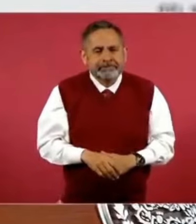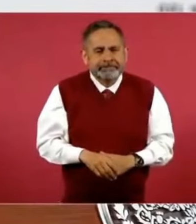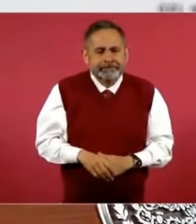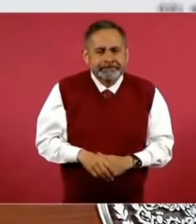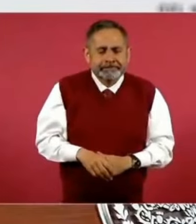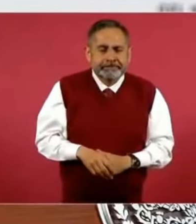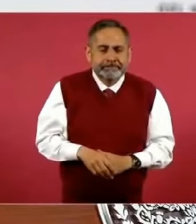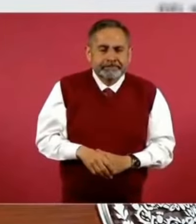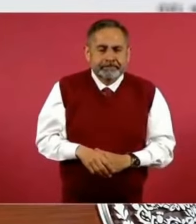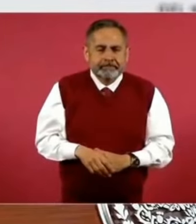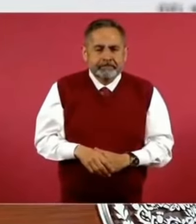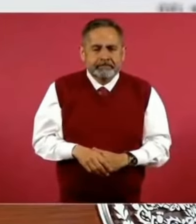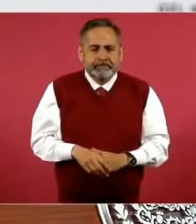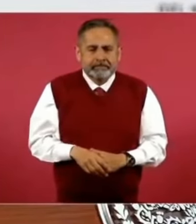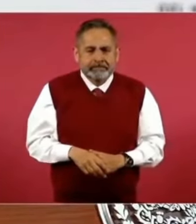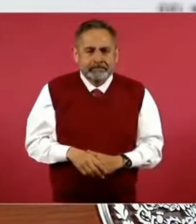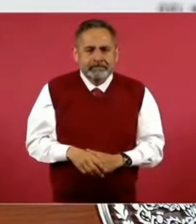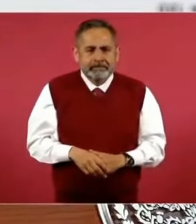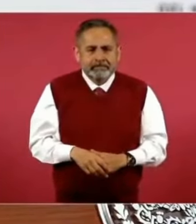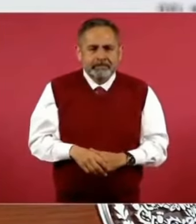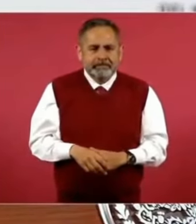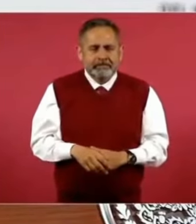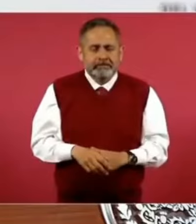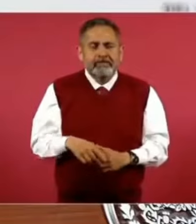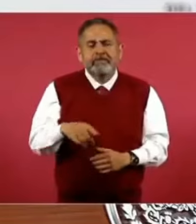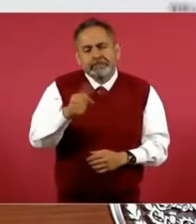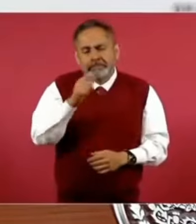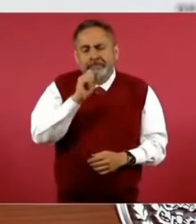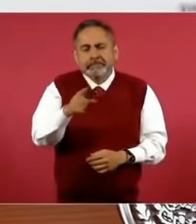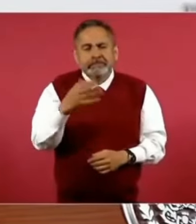Y lo otro, ¿no? Esto del fraude de